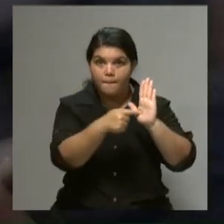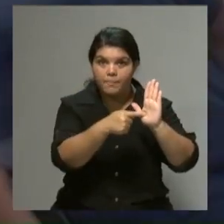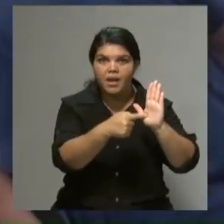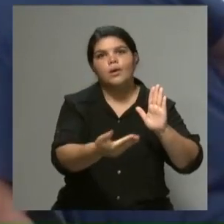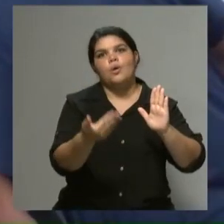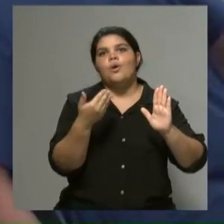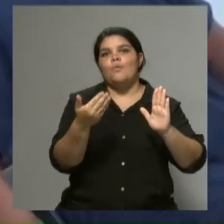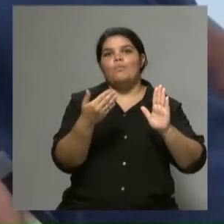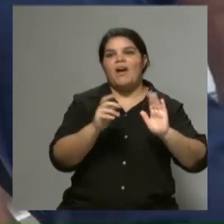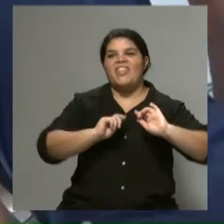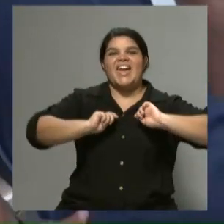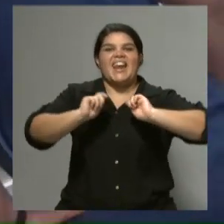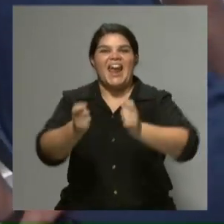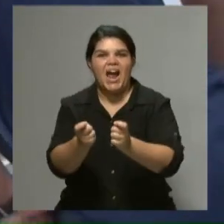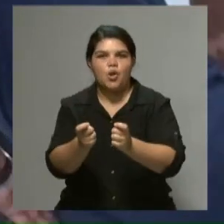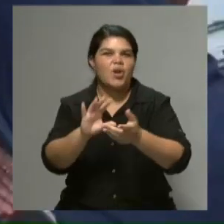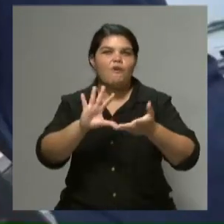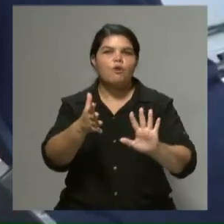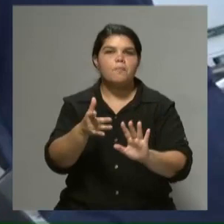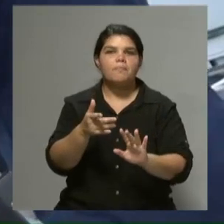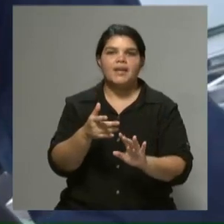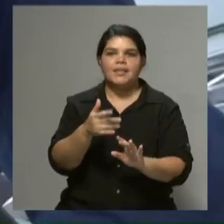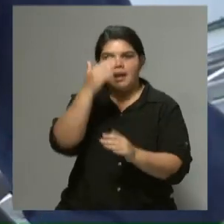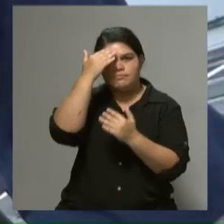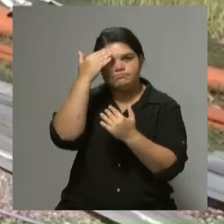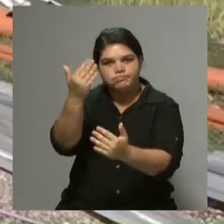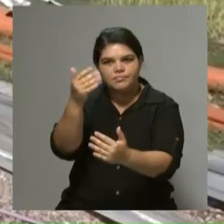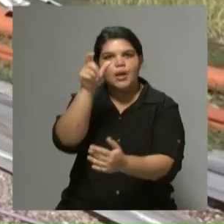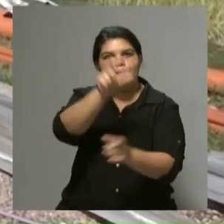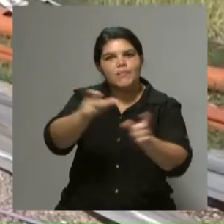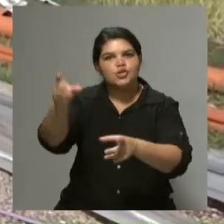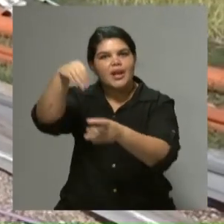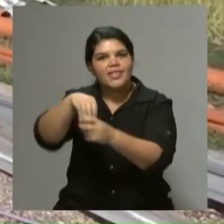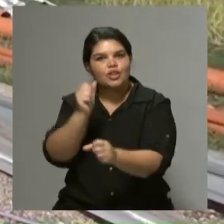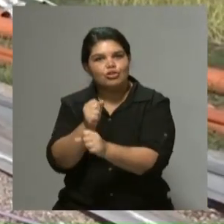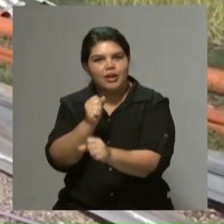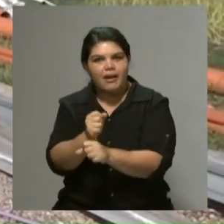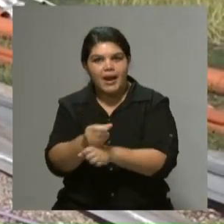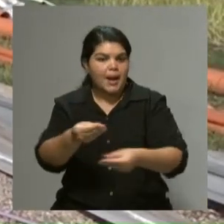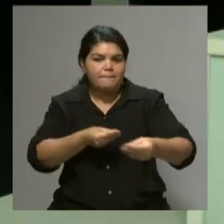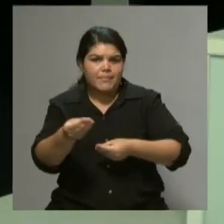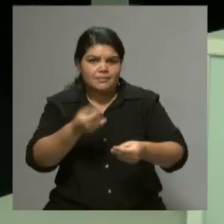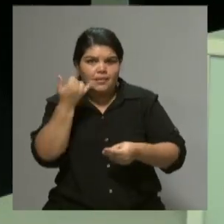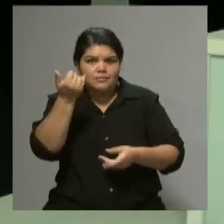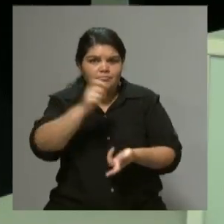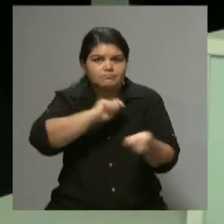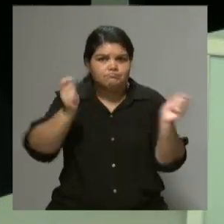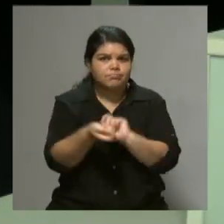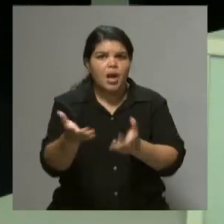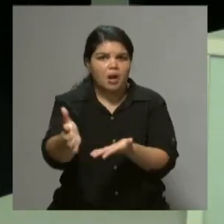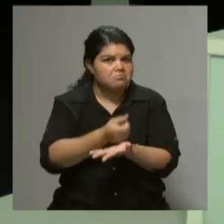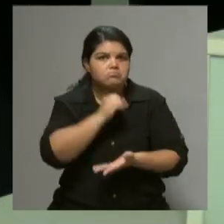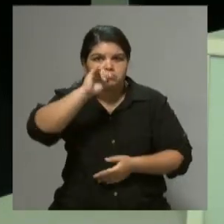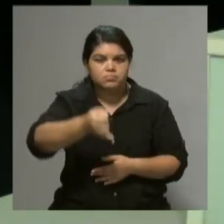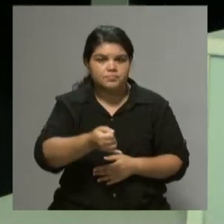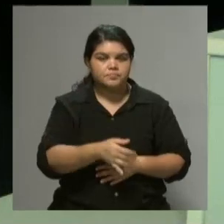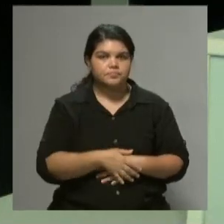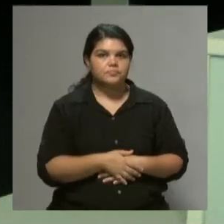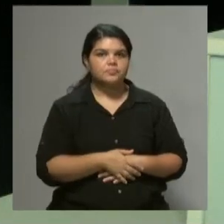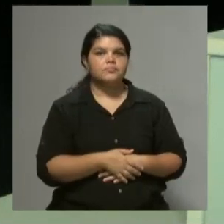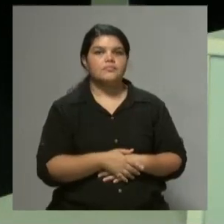horario. Claro. Entonces eso está buenísimo. Hay países en el mundo que ya están hablando de y han avanzado en el tema de la